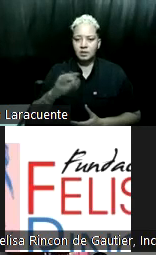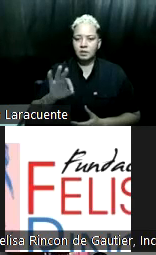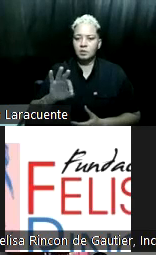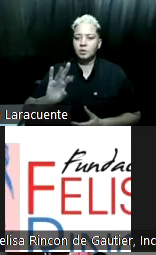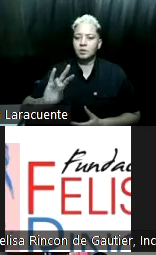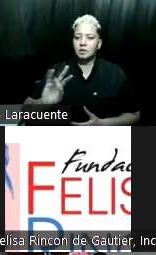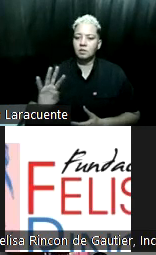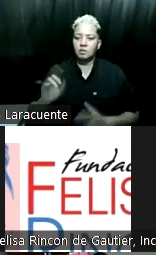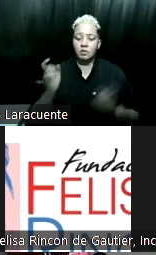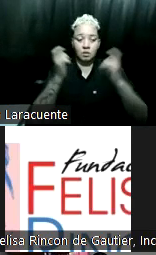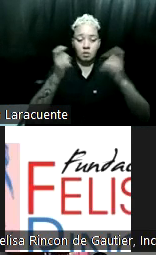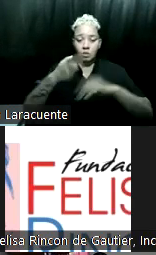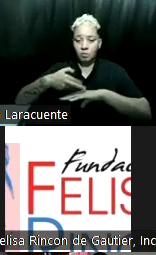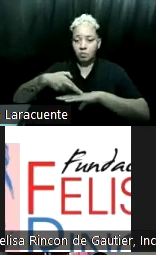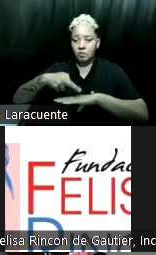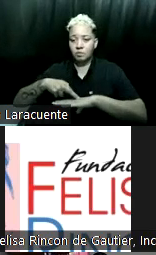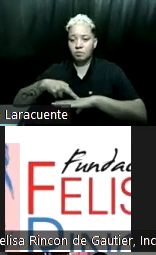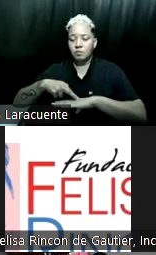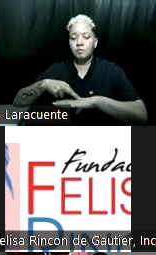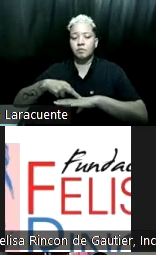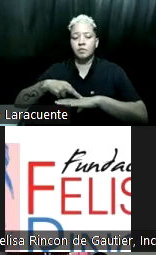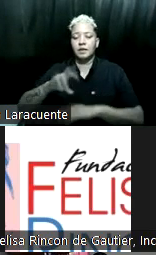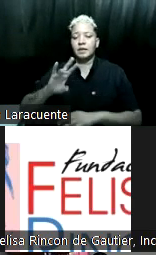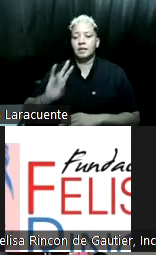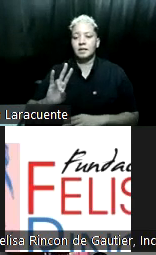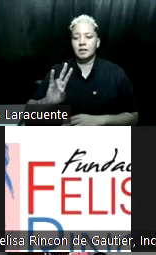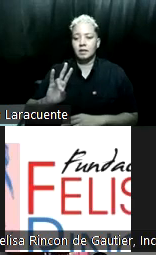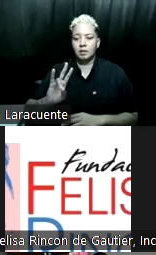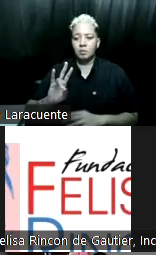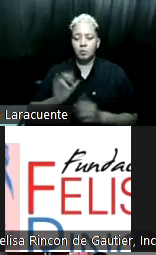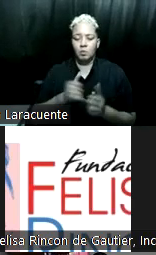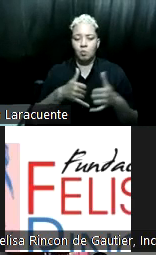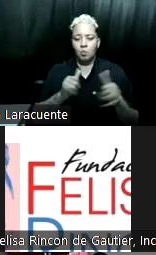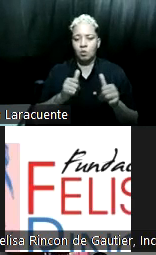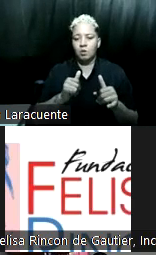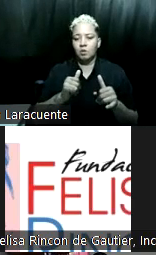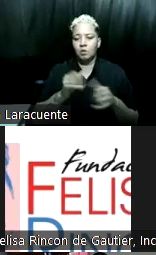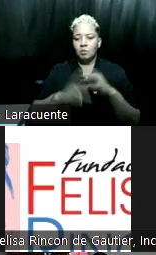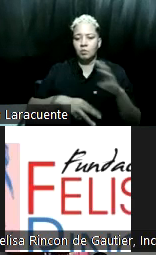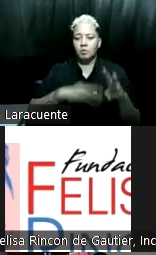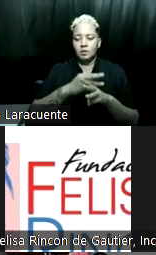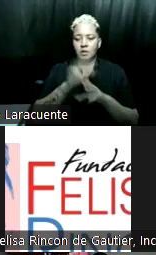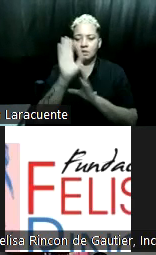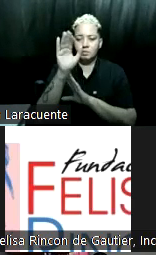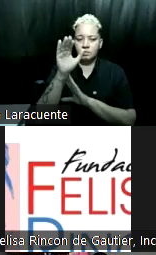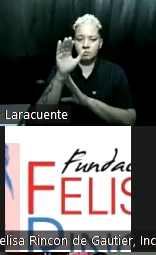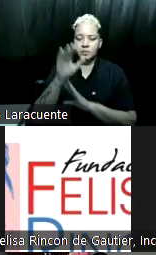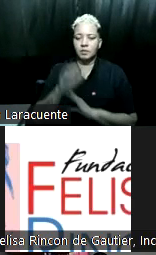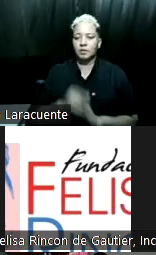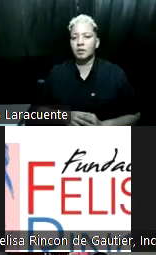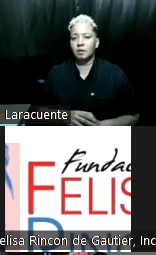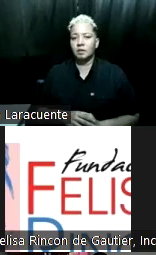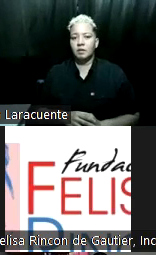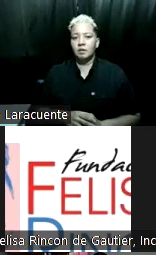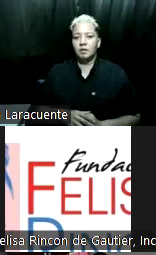se celebró en Puerto Rico la 7ª edición del Mundial de Baloncesto de la Federación